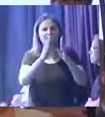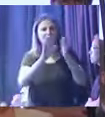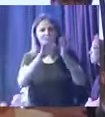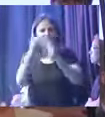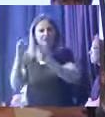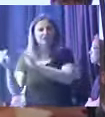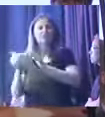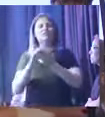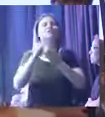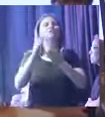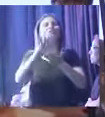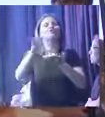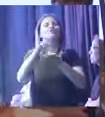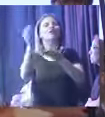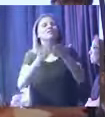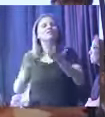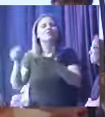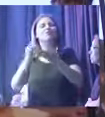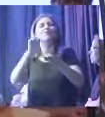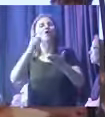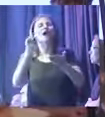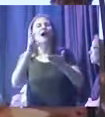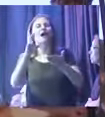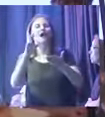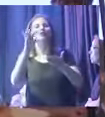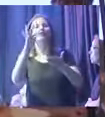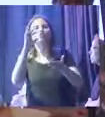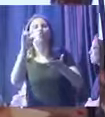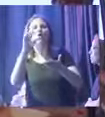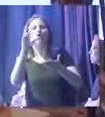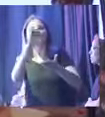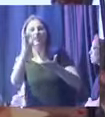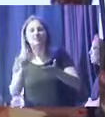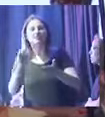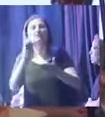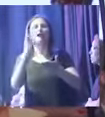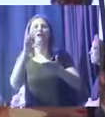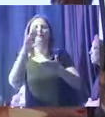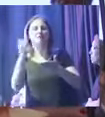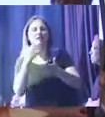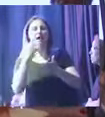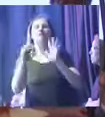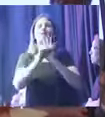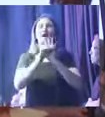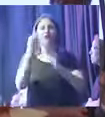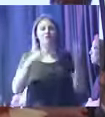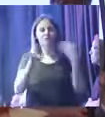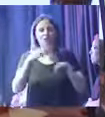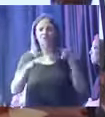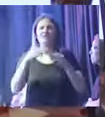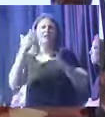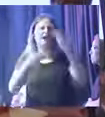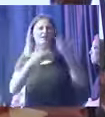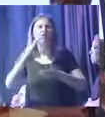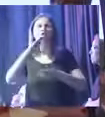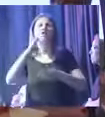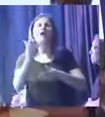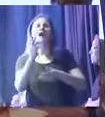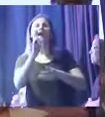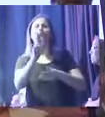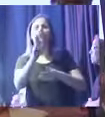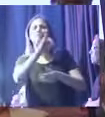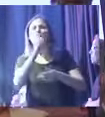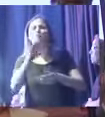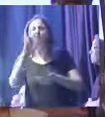Torres García, que dibujó Gurbich, el Teatro Solís donde cantó Caruso, la ciudad que caminó Valle, que